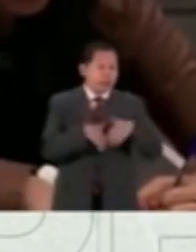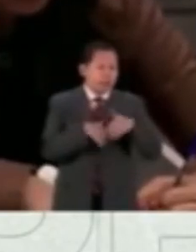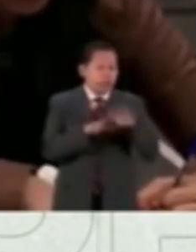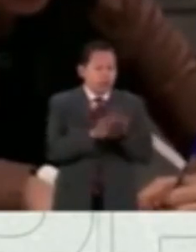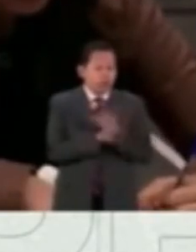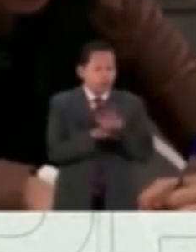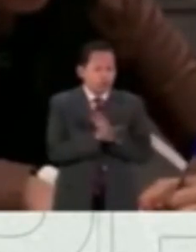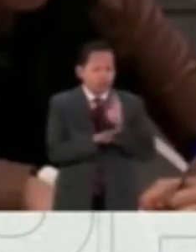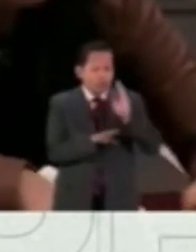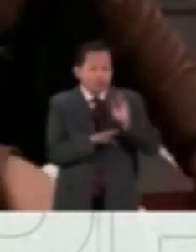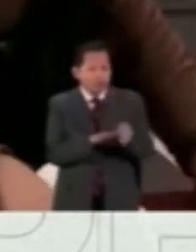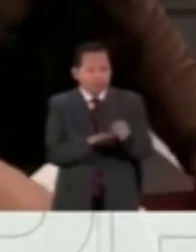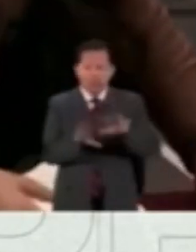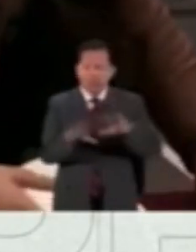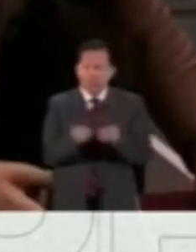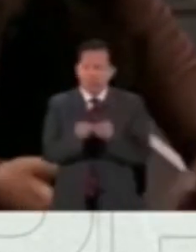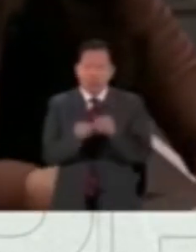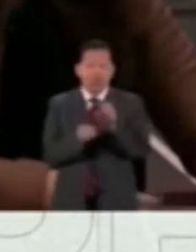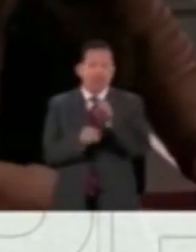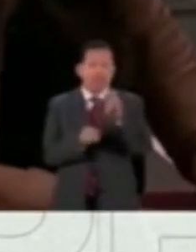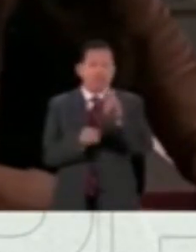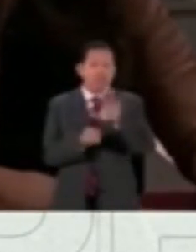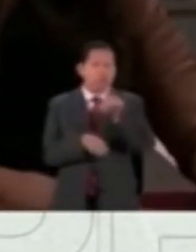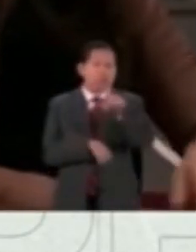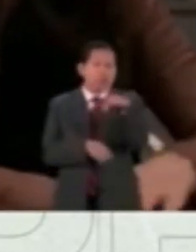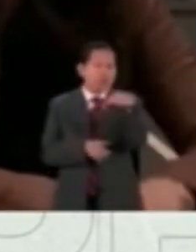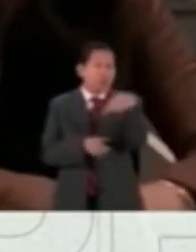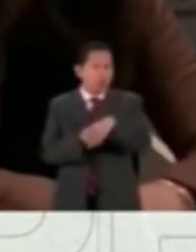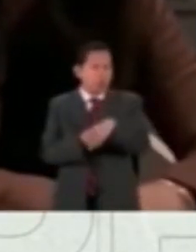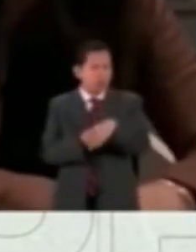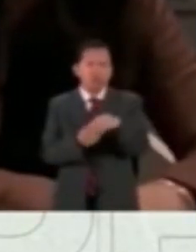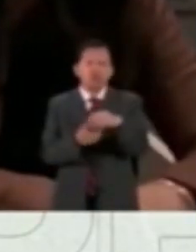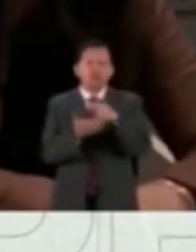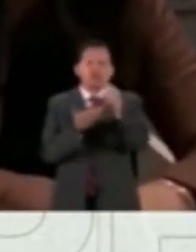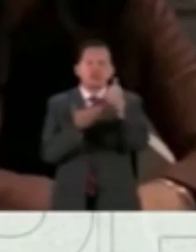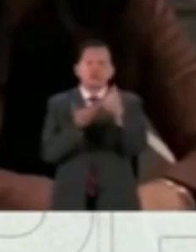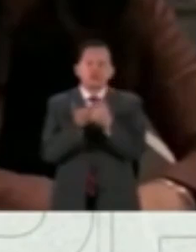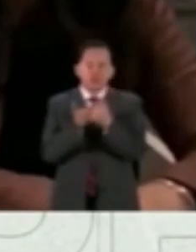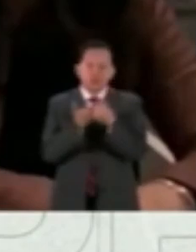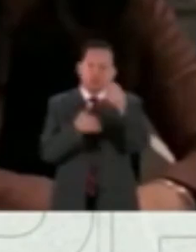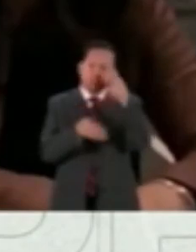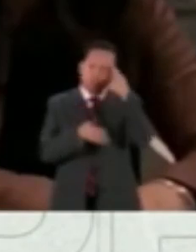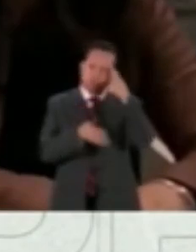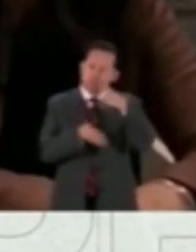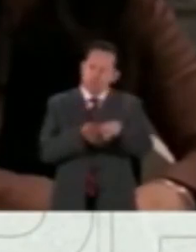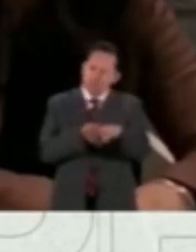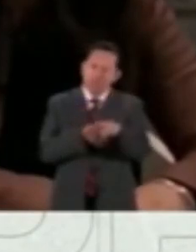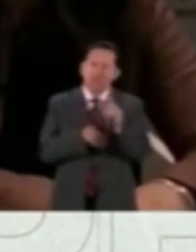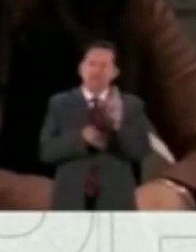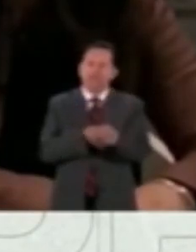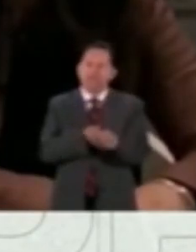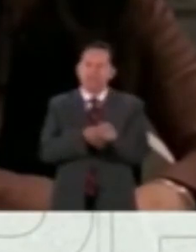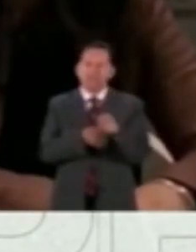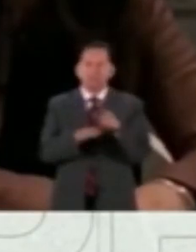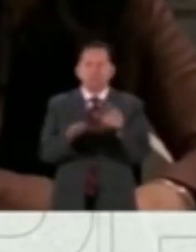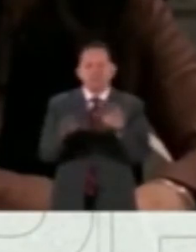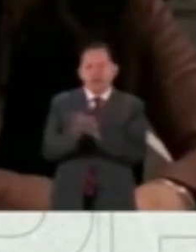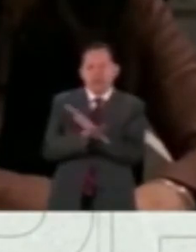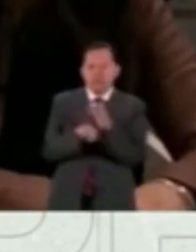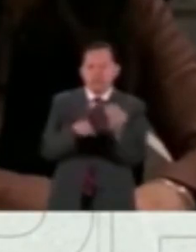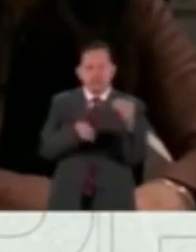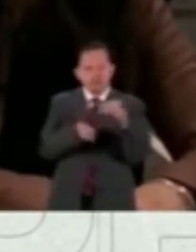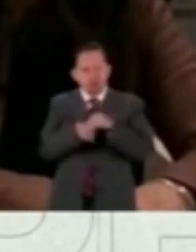por 357 votos, el proyecto de decreto por el que se reforman, adicionan